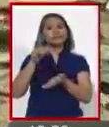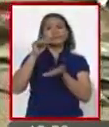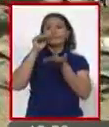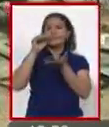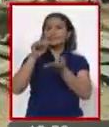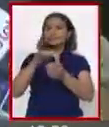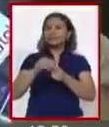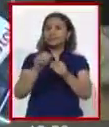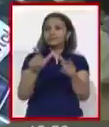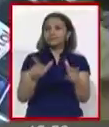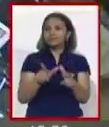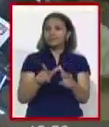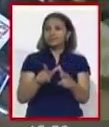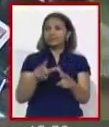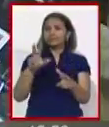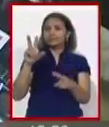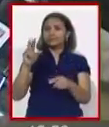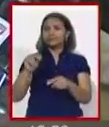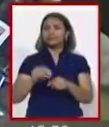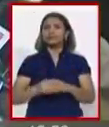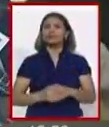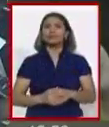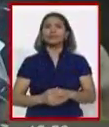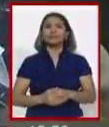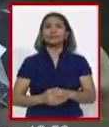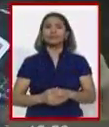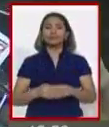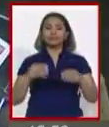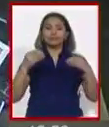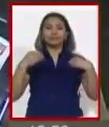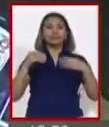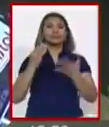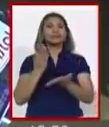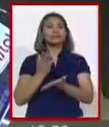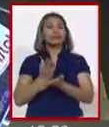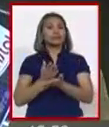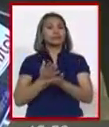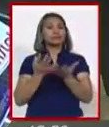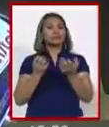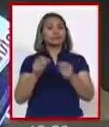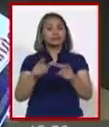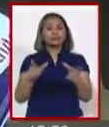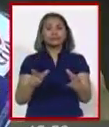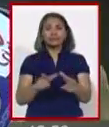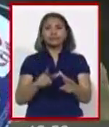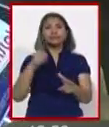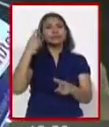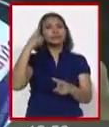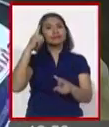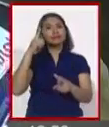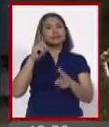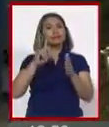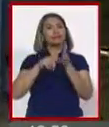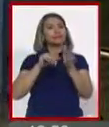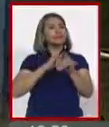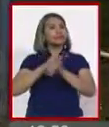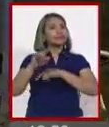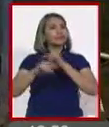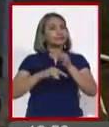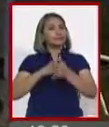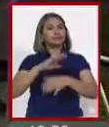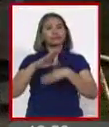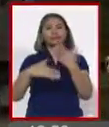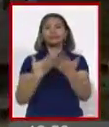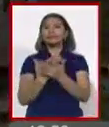de venta, resulta que ya no vende más, pero quiere también un puesto seguramente para especular más allá. Todo